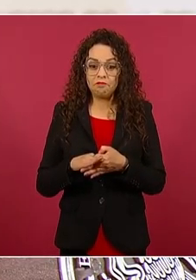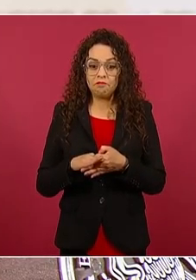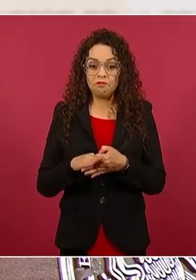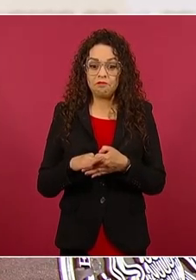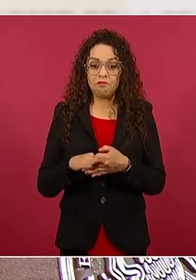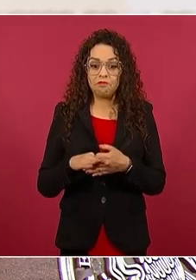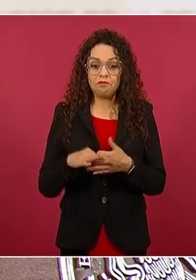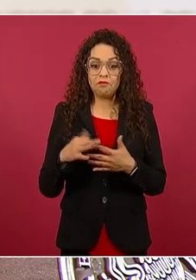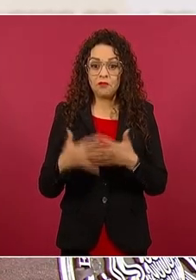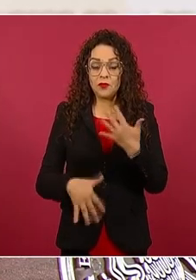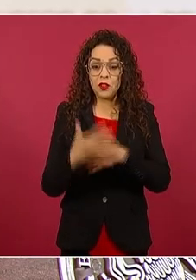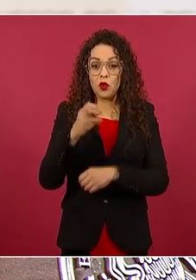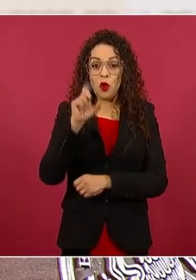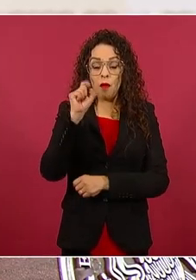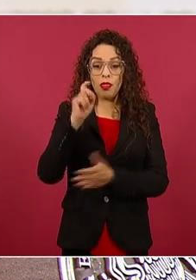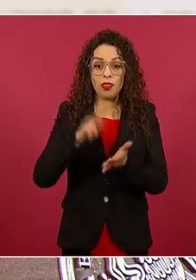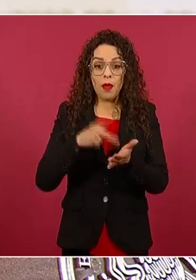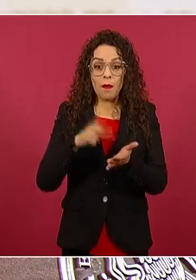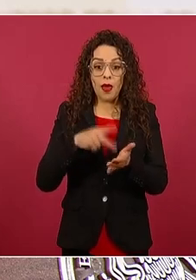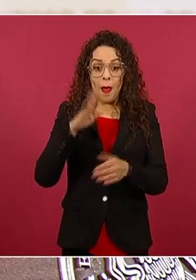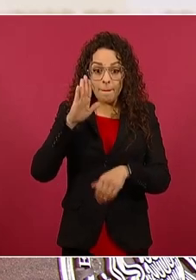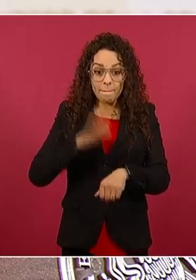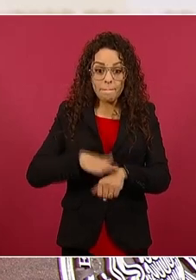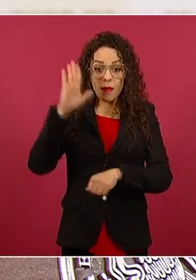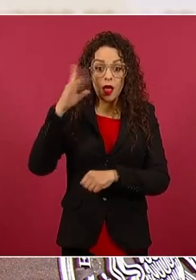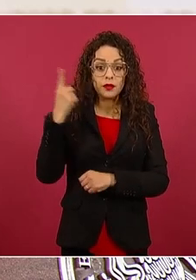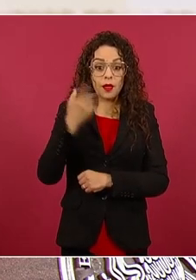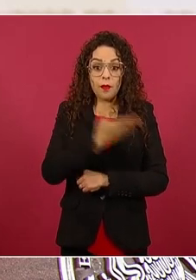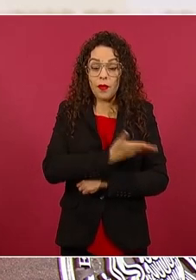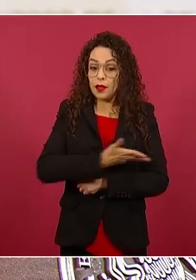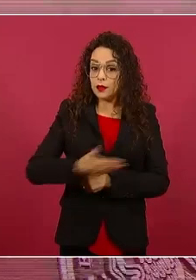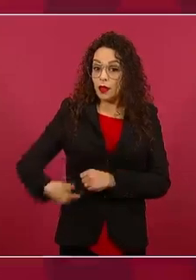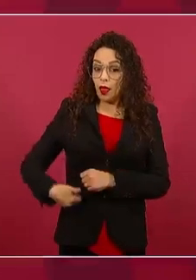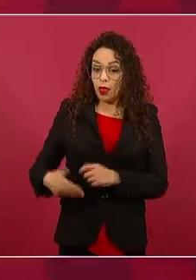15 o 20 veces más que el presidente.